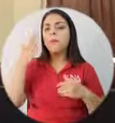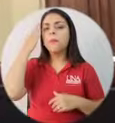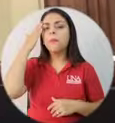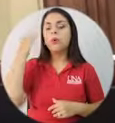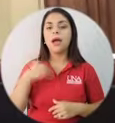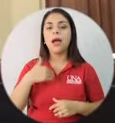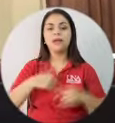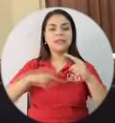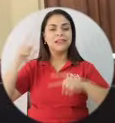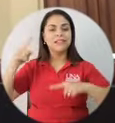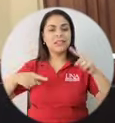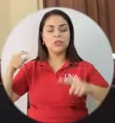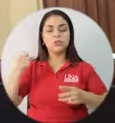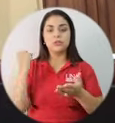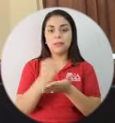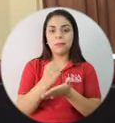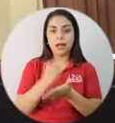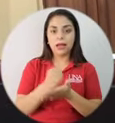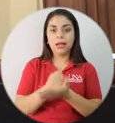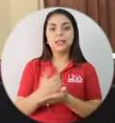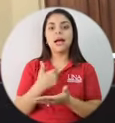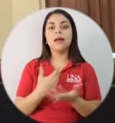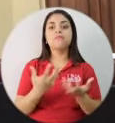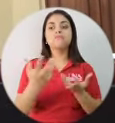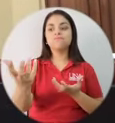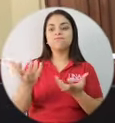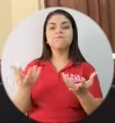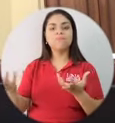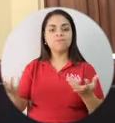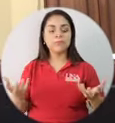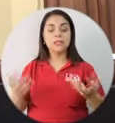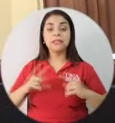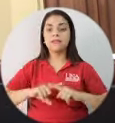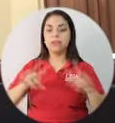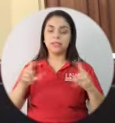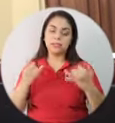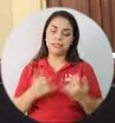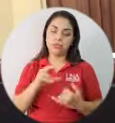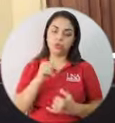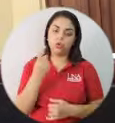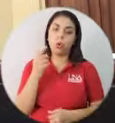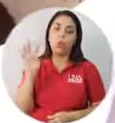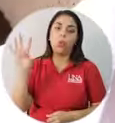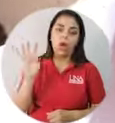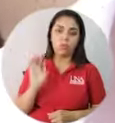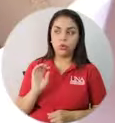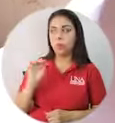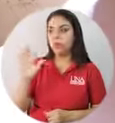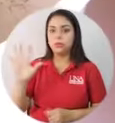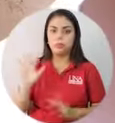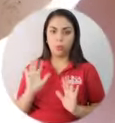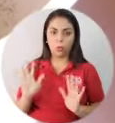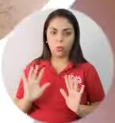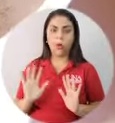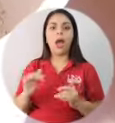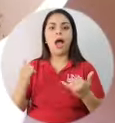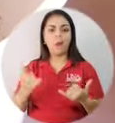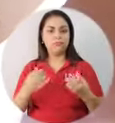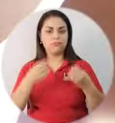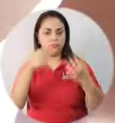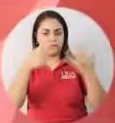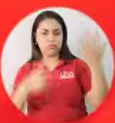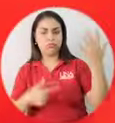una diversificación de marcas importantes, encontramos cada vez segmentación distinta y ya no estamos sujetos solo a 4 marcas de café para tomar la